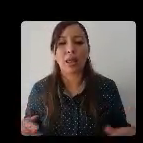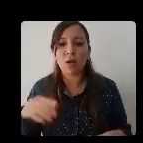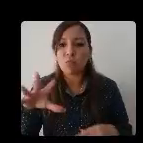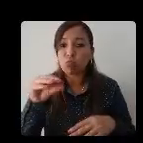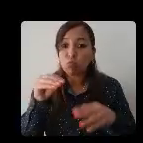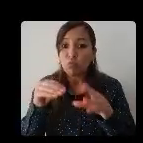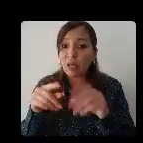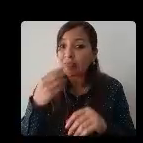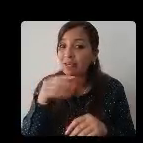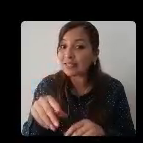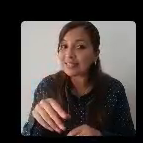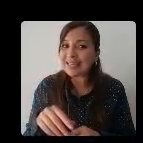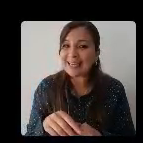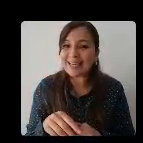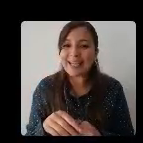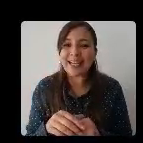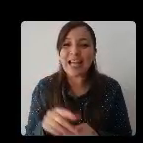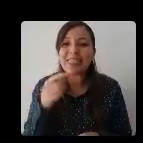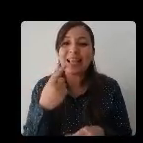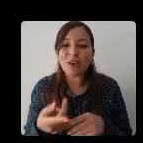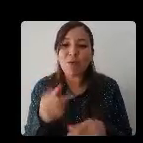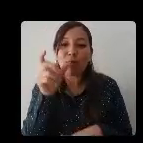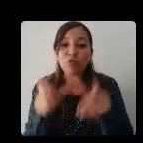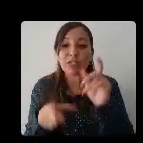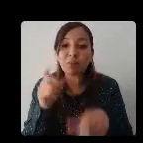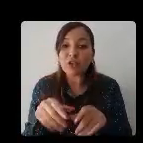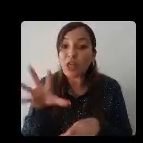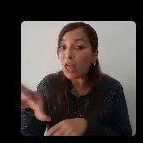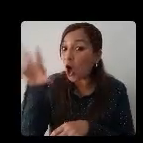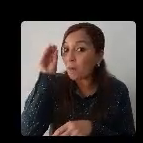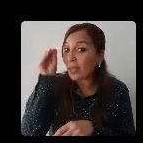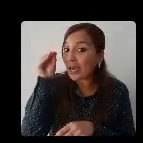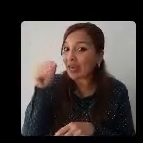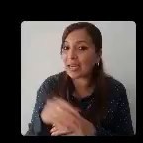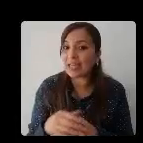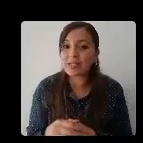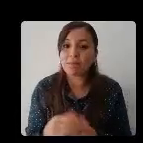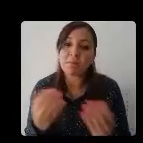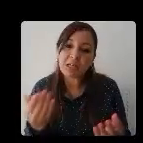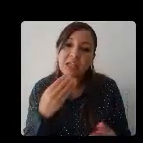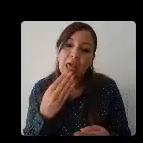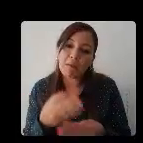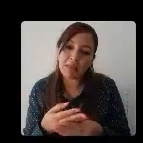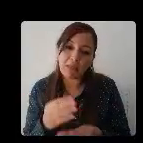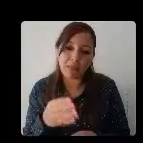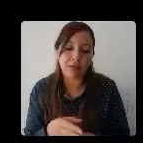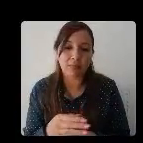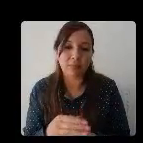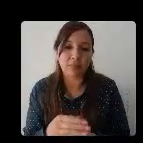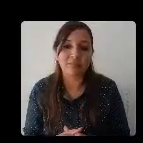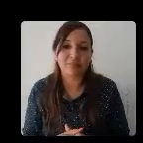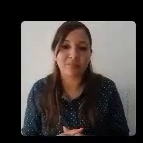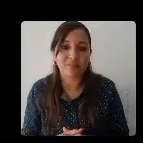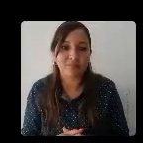Sí, pues estrellita. Y eso es un poco que ahí decimos mostrar a la gente nuestra vivencia